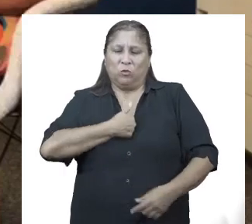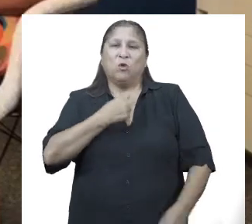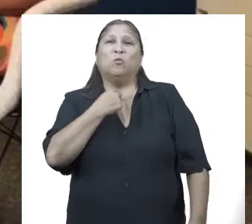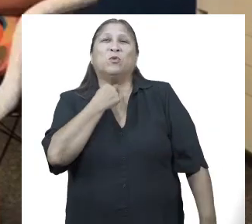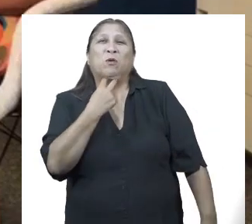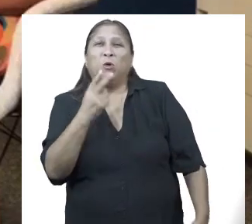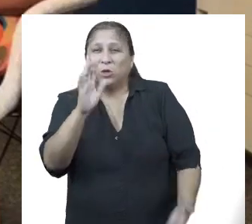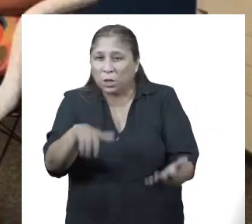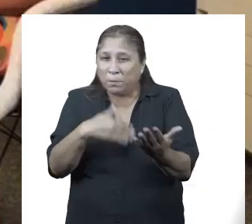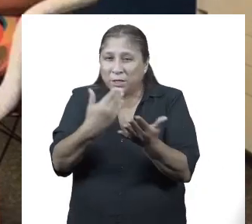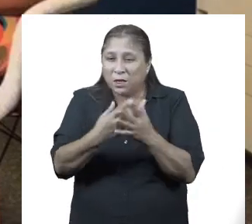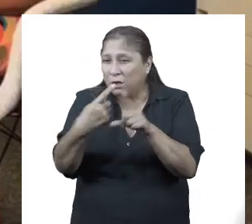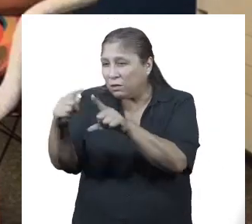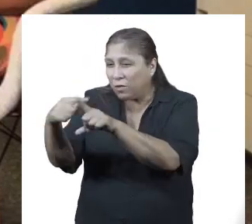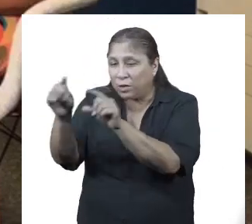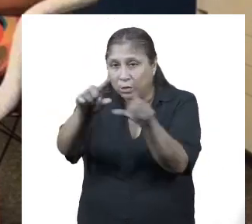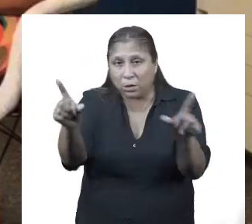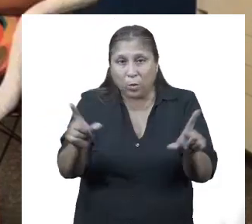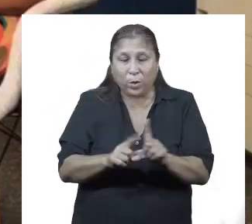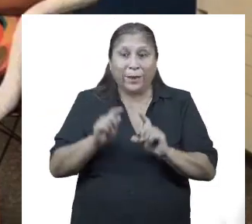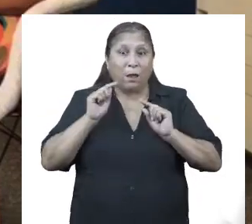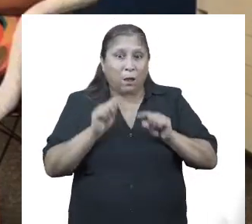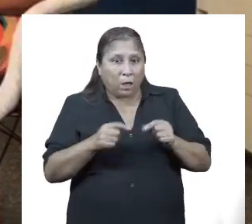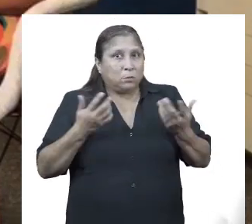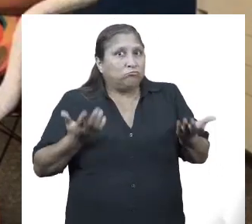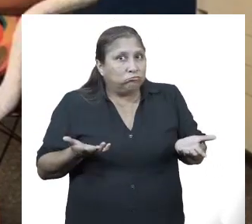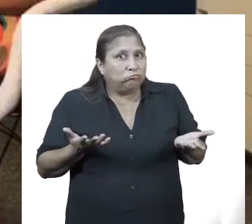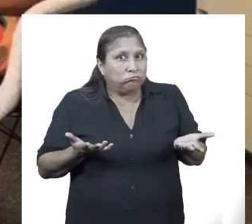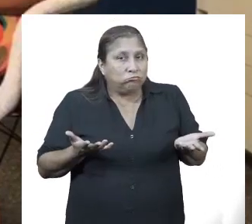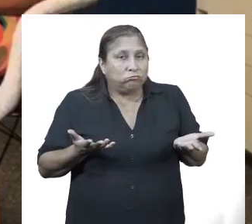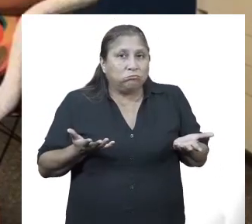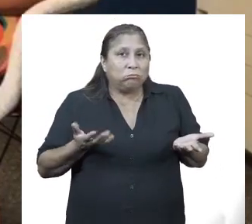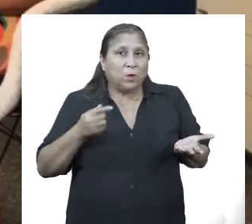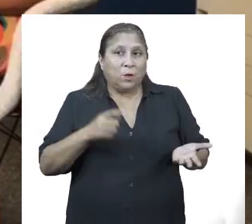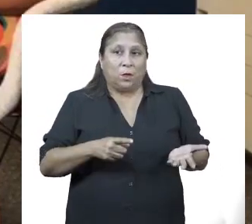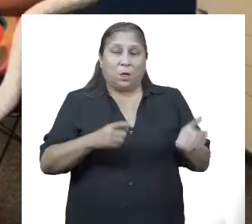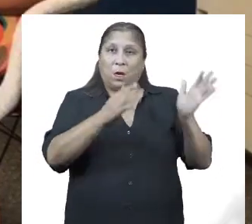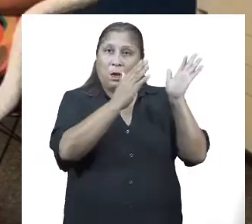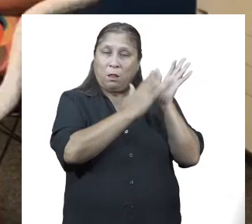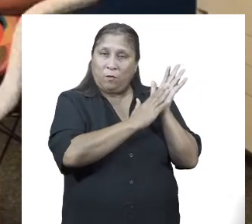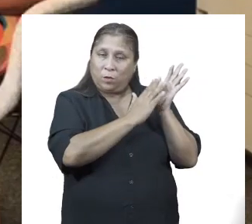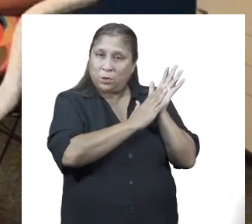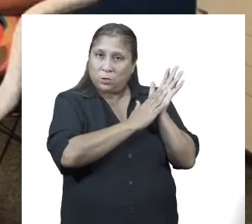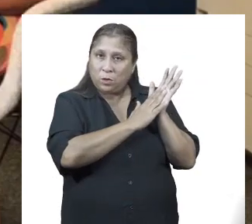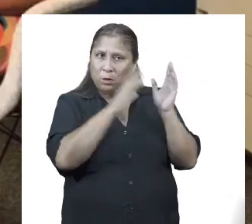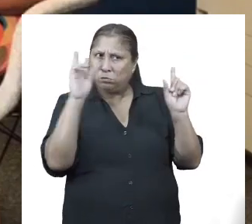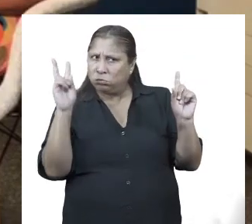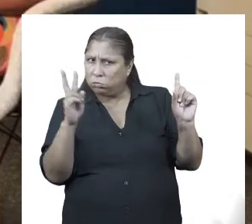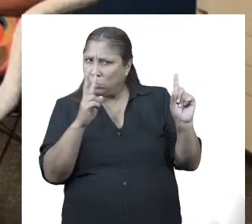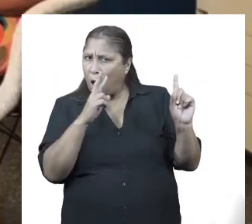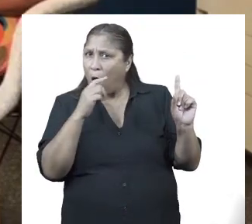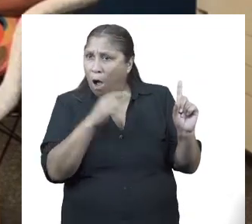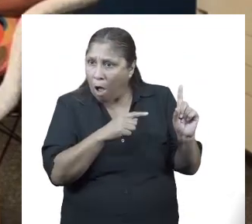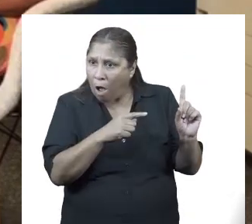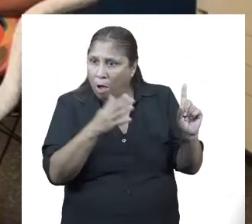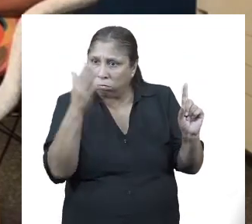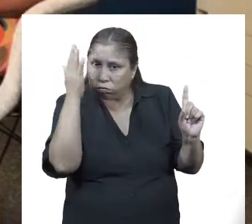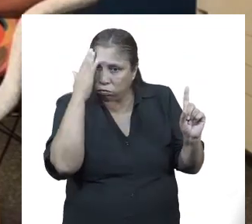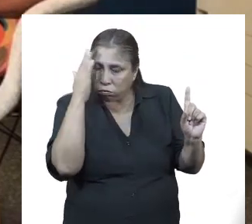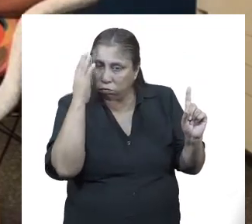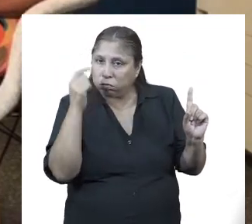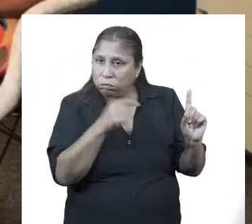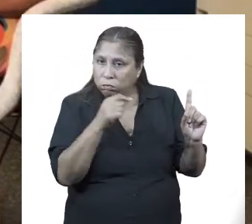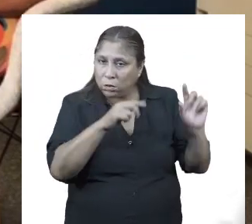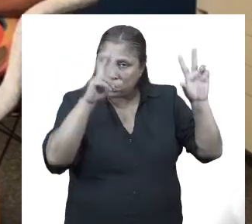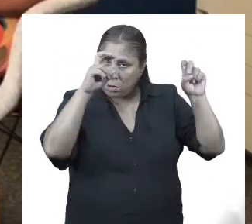su voz empiece a llegar a más rincones, eso hizo de que la Defensoría del Pueblo tomara conocimiento del caso,